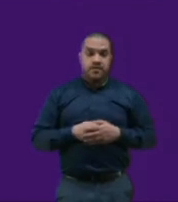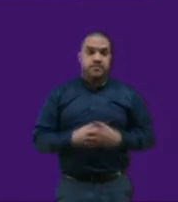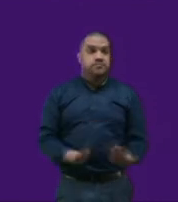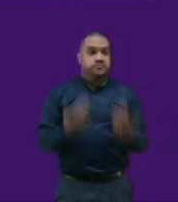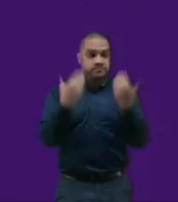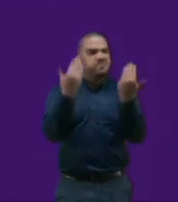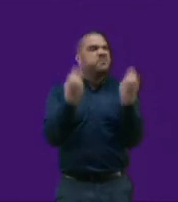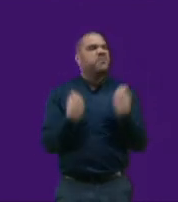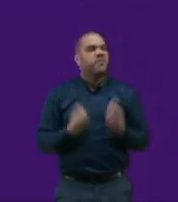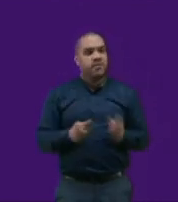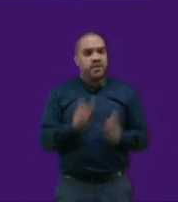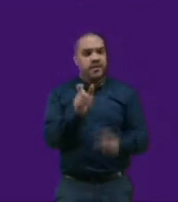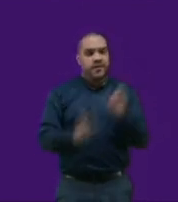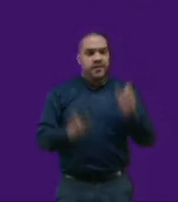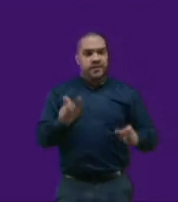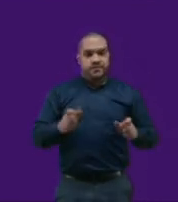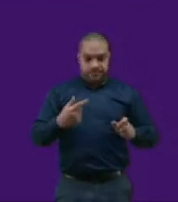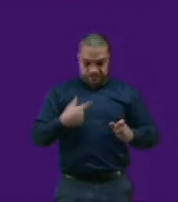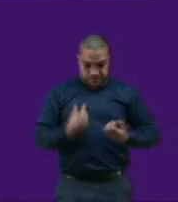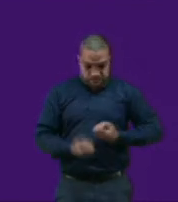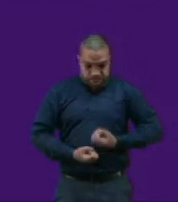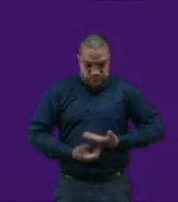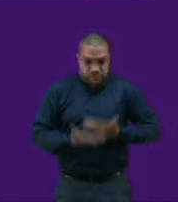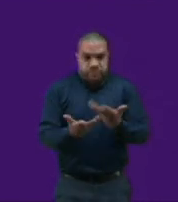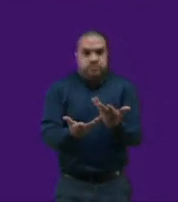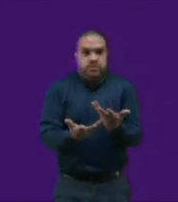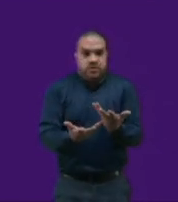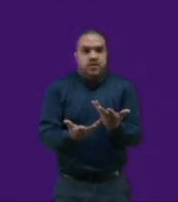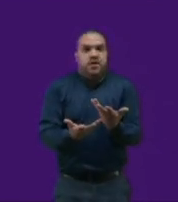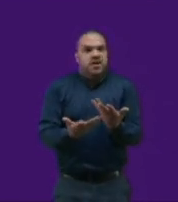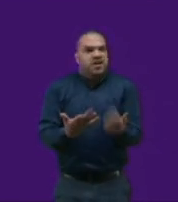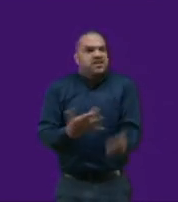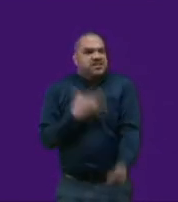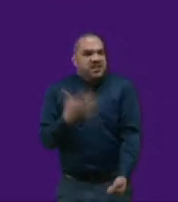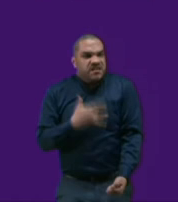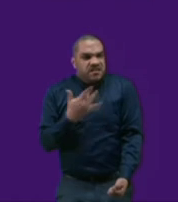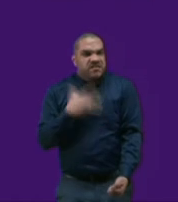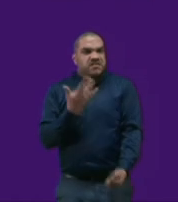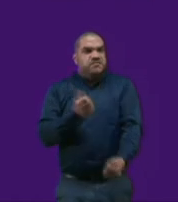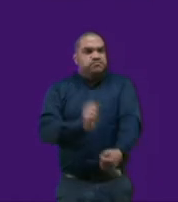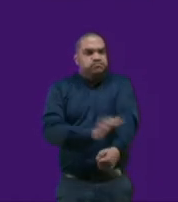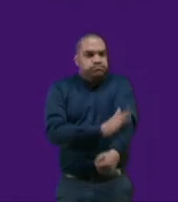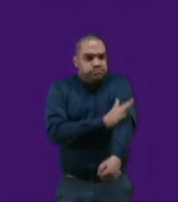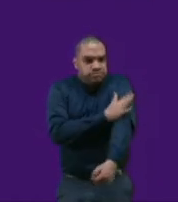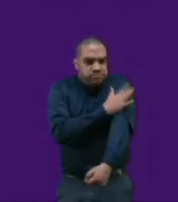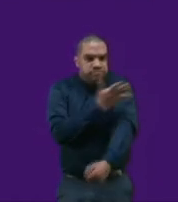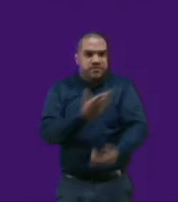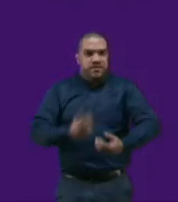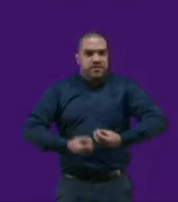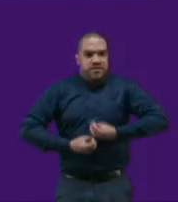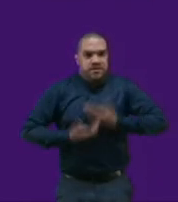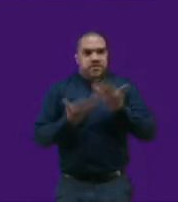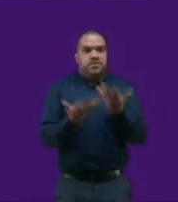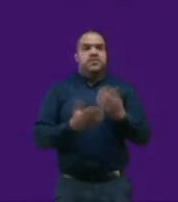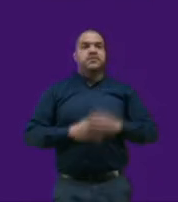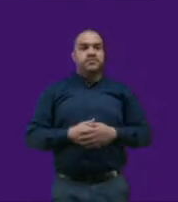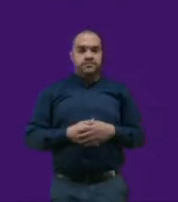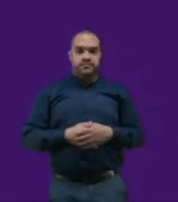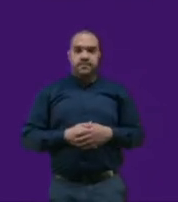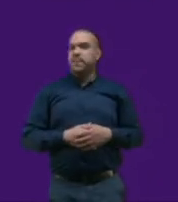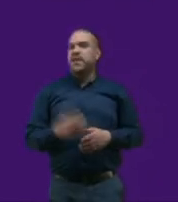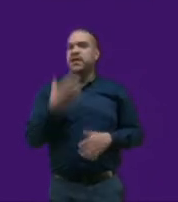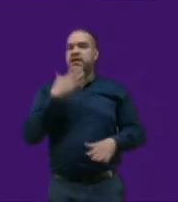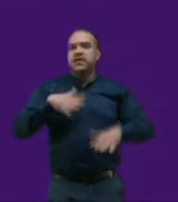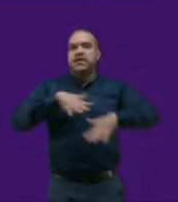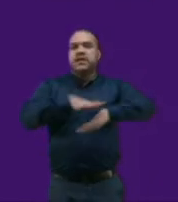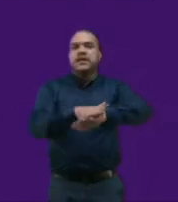la forma o transmitan sus sentimientos. Y eso lo vemos mucho en redes pues, como Instagram, como